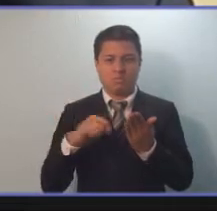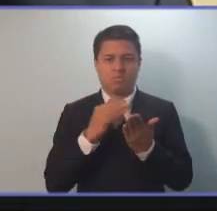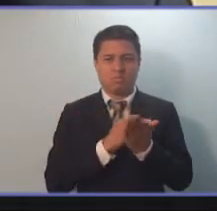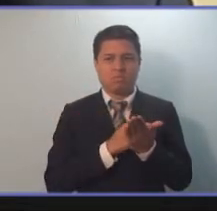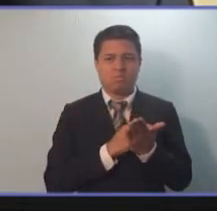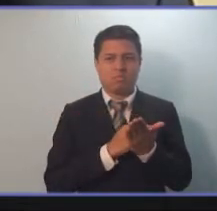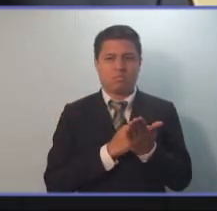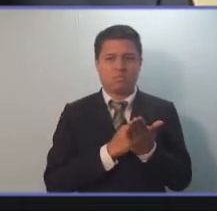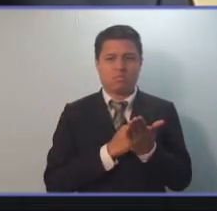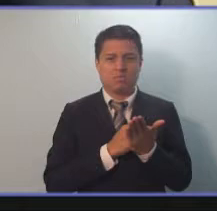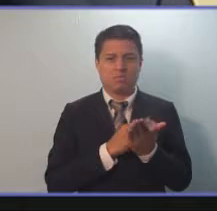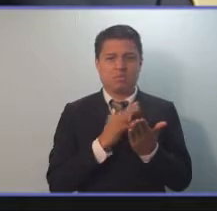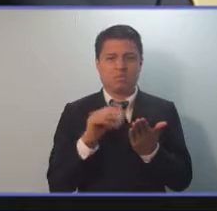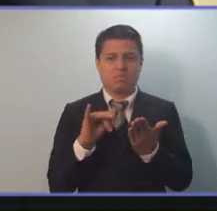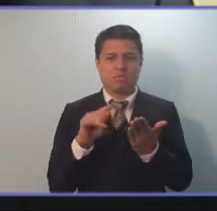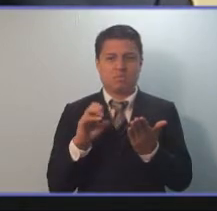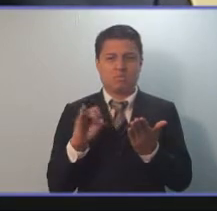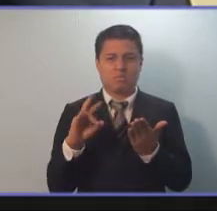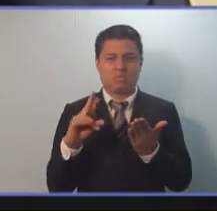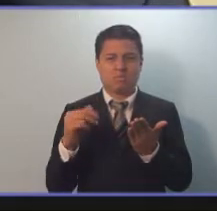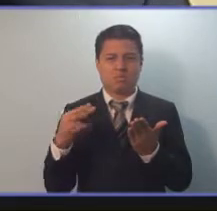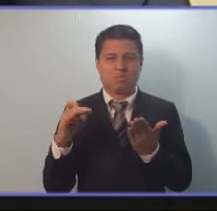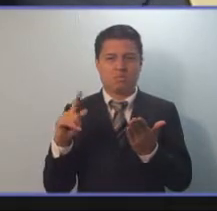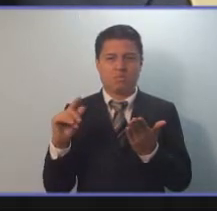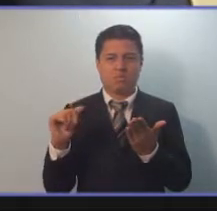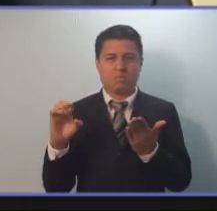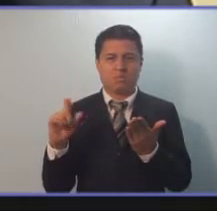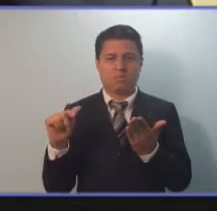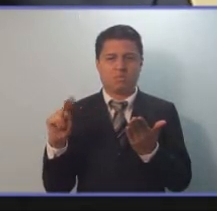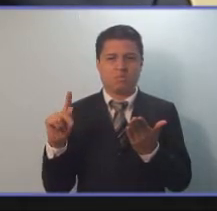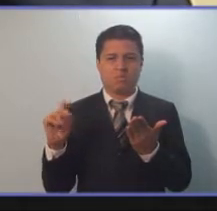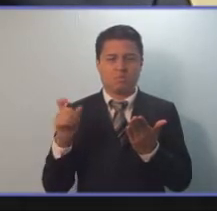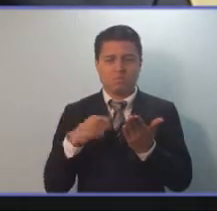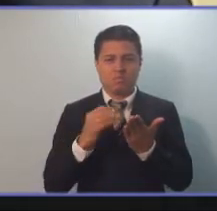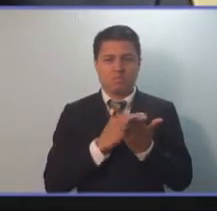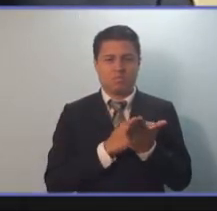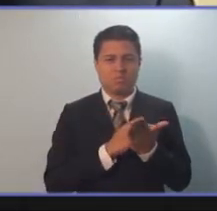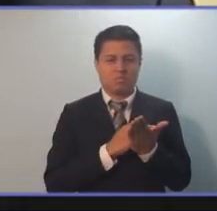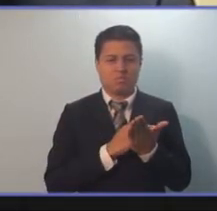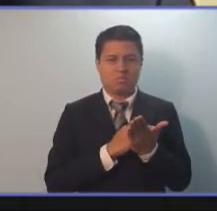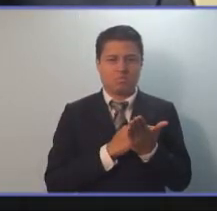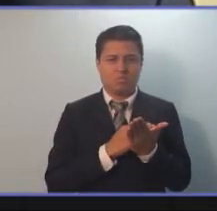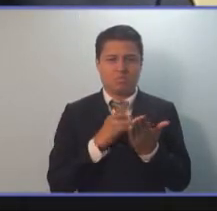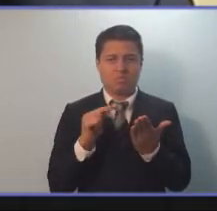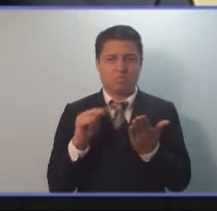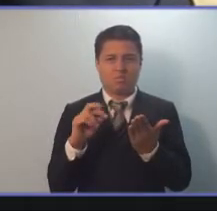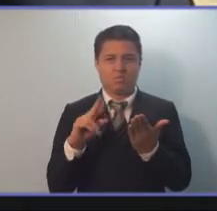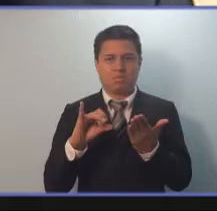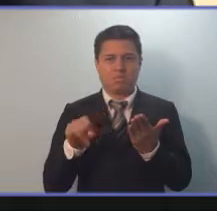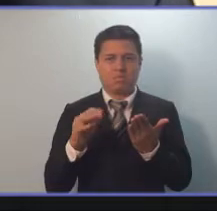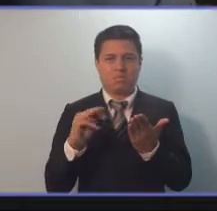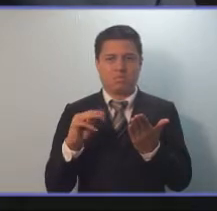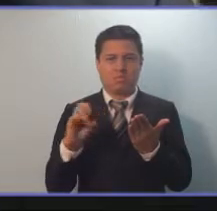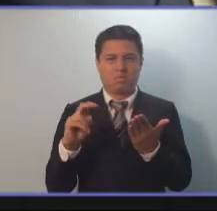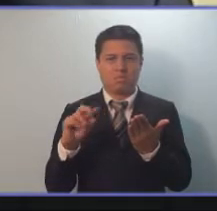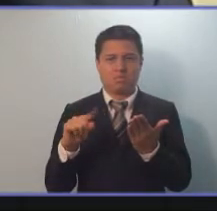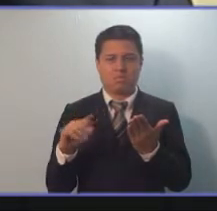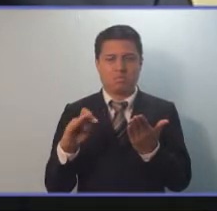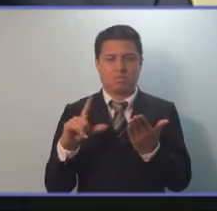presente. Maite Graviela Iraeta Escalante, presente. Bonner Francisco Jiménez